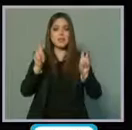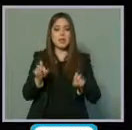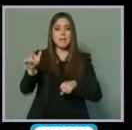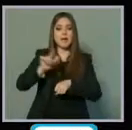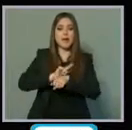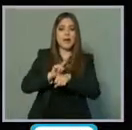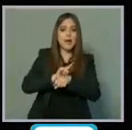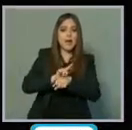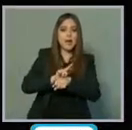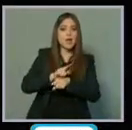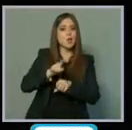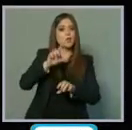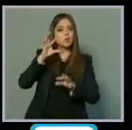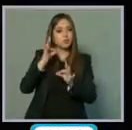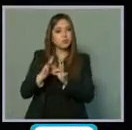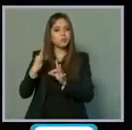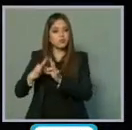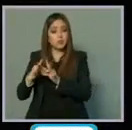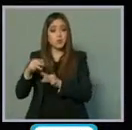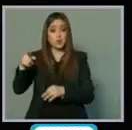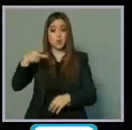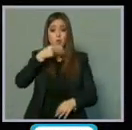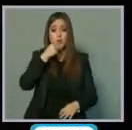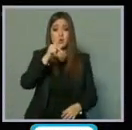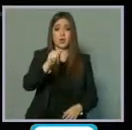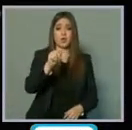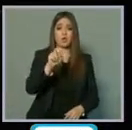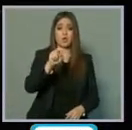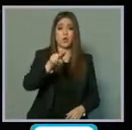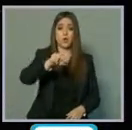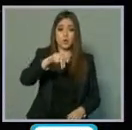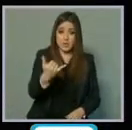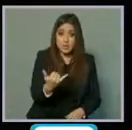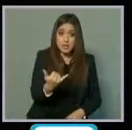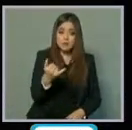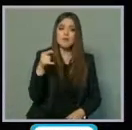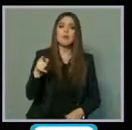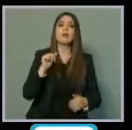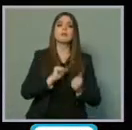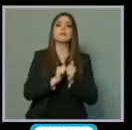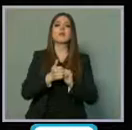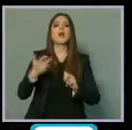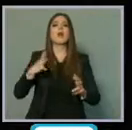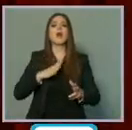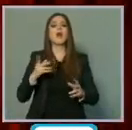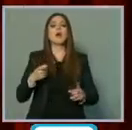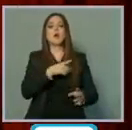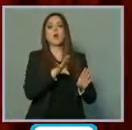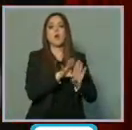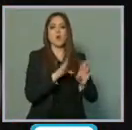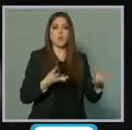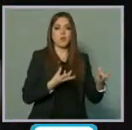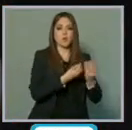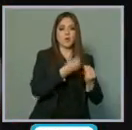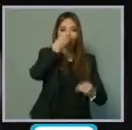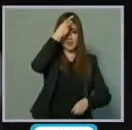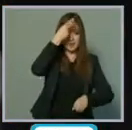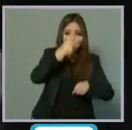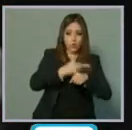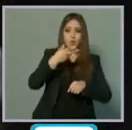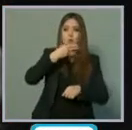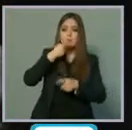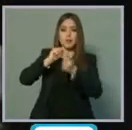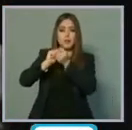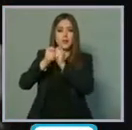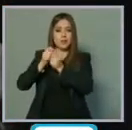mira. Este autor se llama Tony Kushner y bueno, dirige Martina Costa, que es un gran director, la traducción es de David